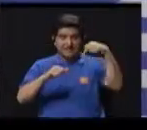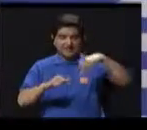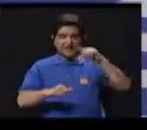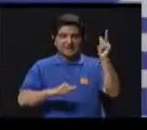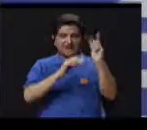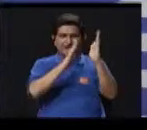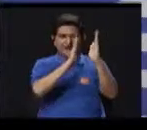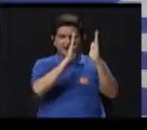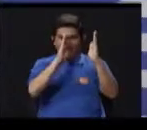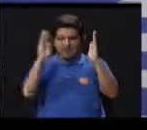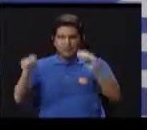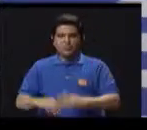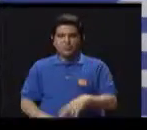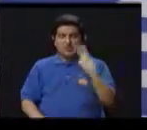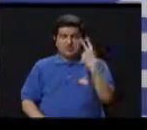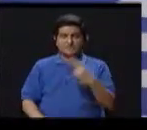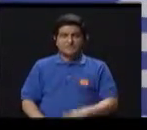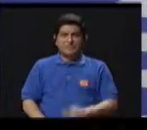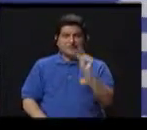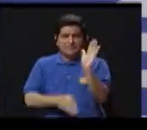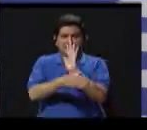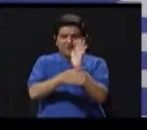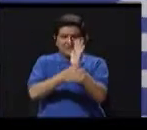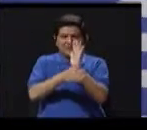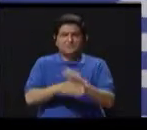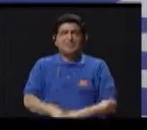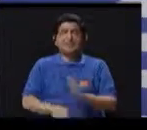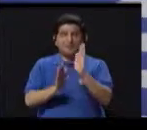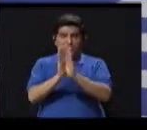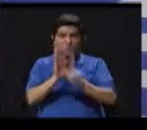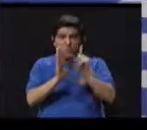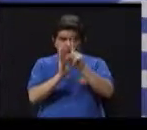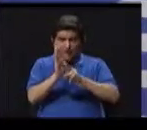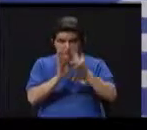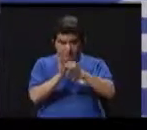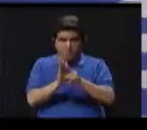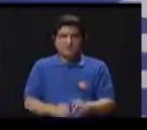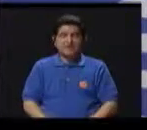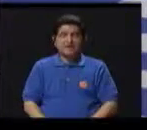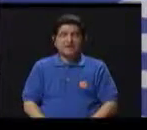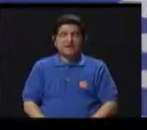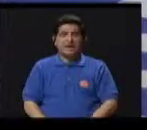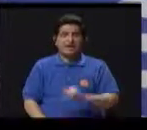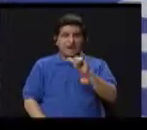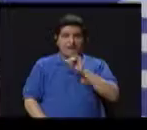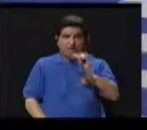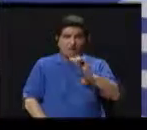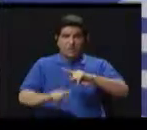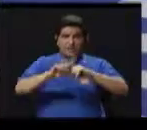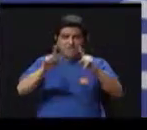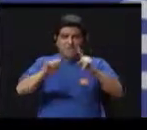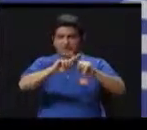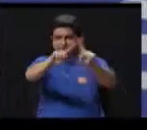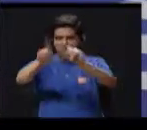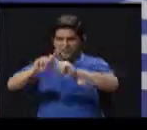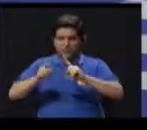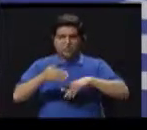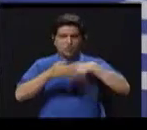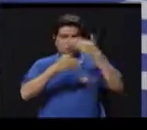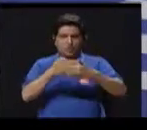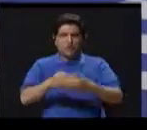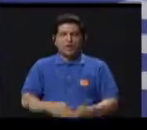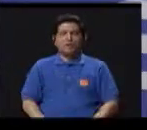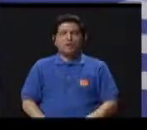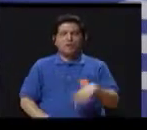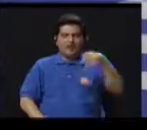Continuamos el lunes de Cinemateca y acaban de ver el cortometraje documental Igualmente Diferentes y estamos aquí con sus creadoras María Paula y Shareli, y ahorita más